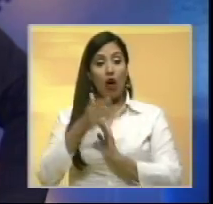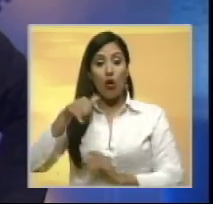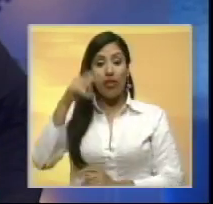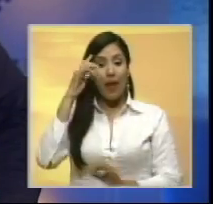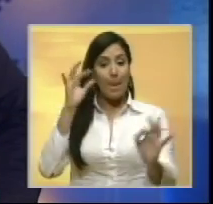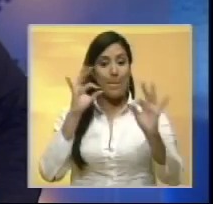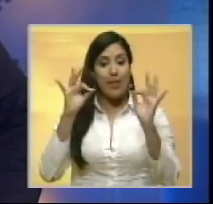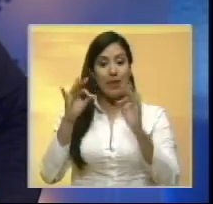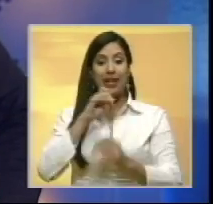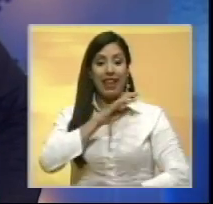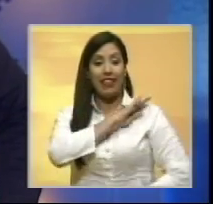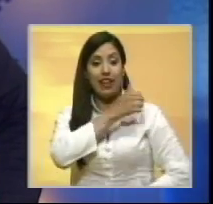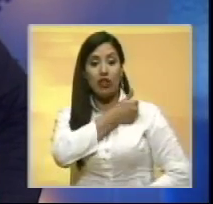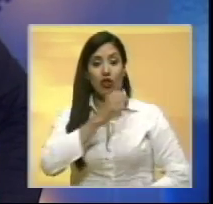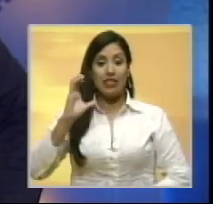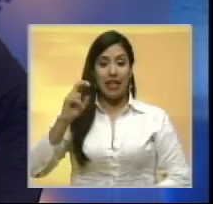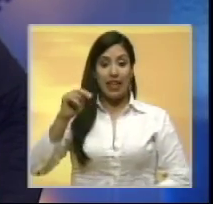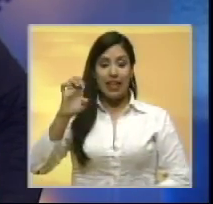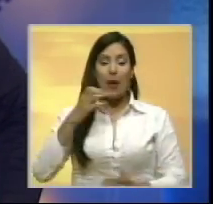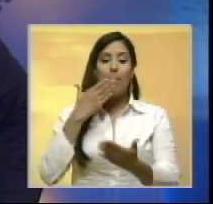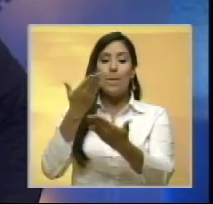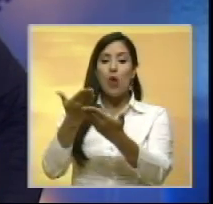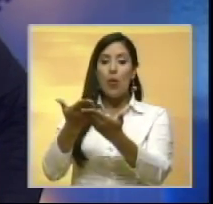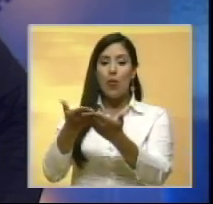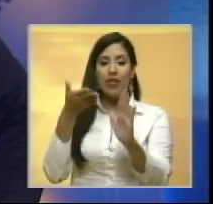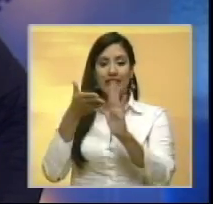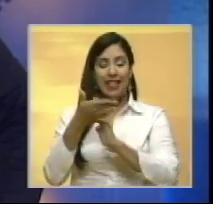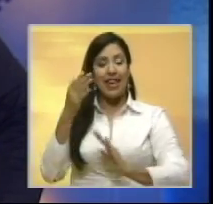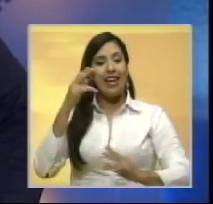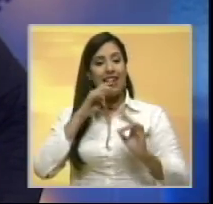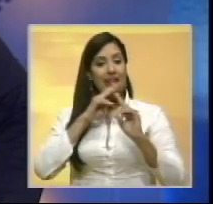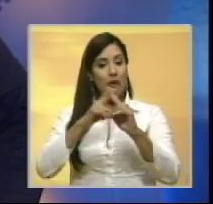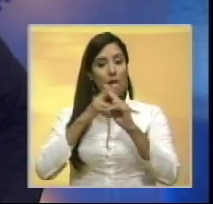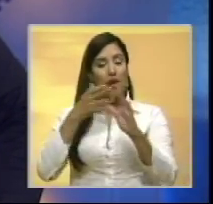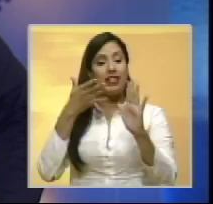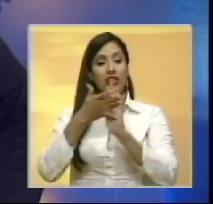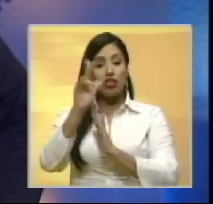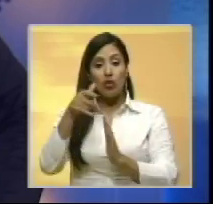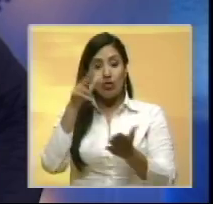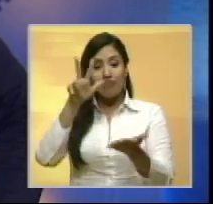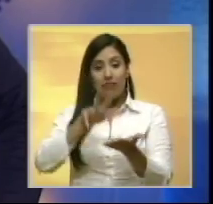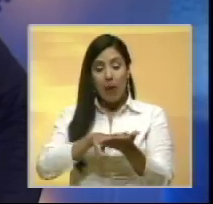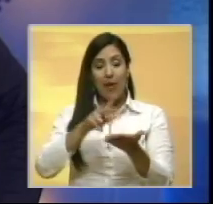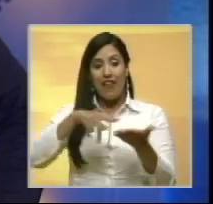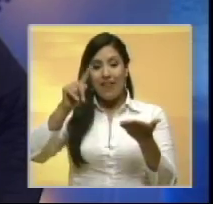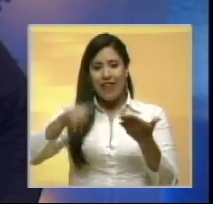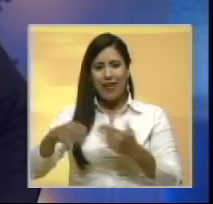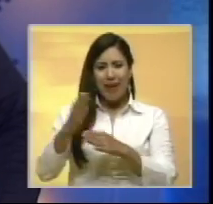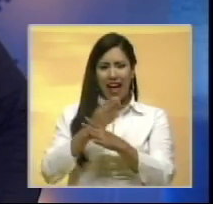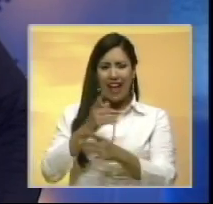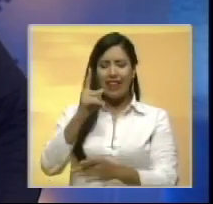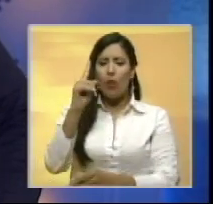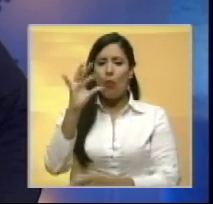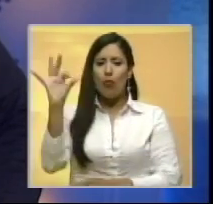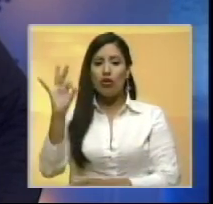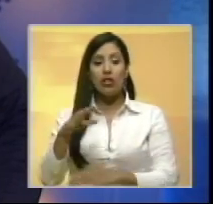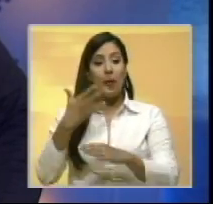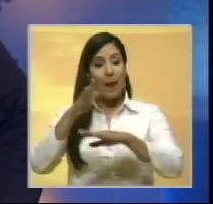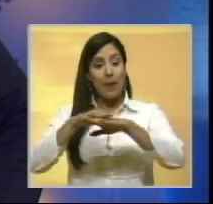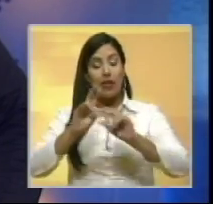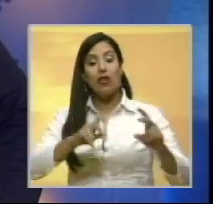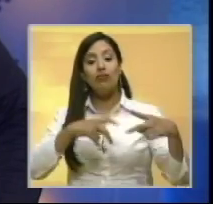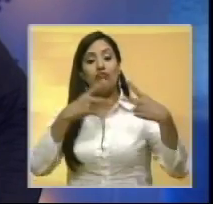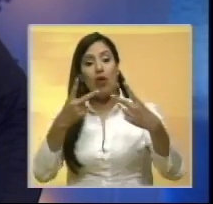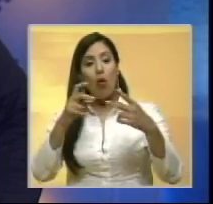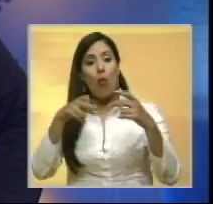está previsto que el directorio del CNE presente los resultados sobre la validación de las firmas del 1% requeridas para solicitar la